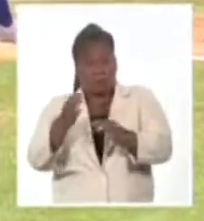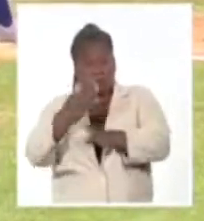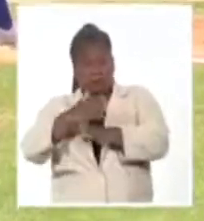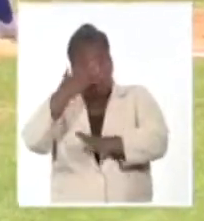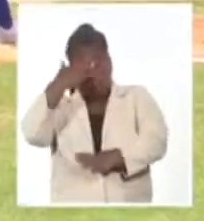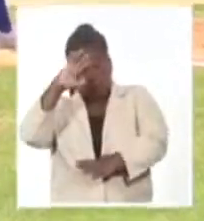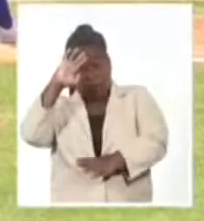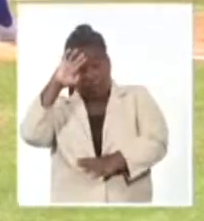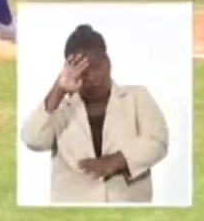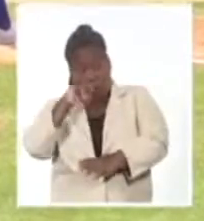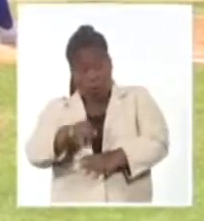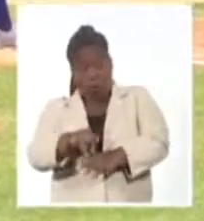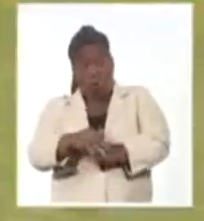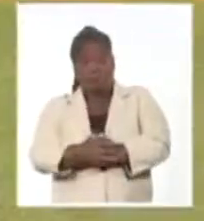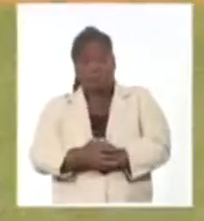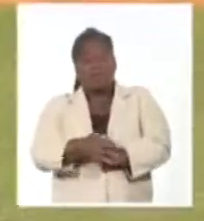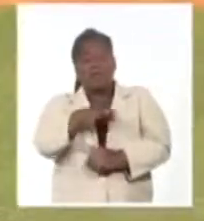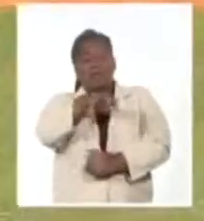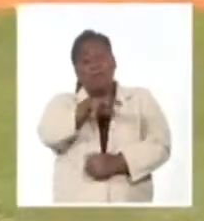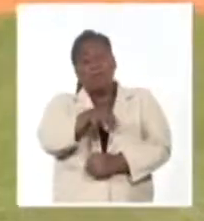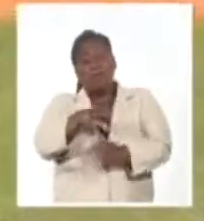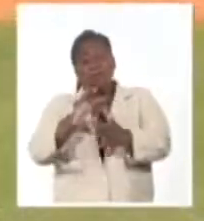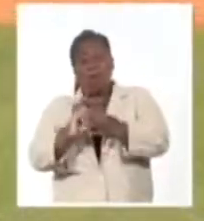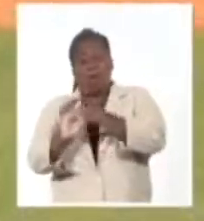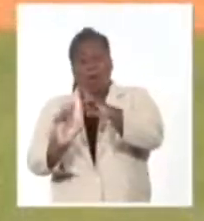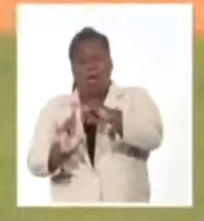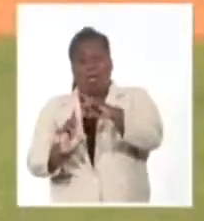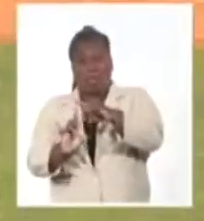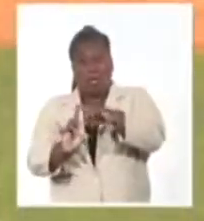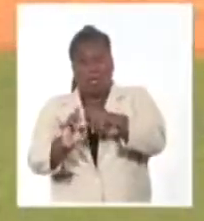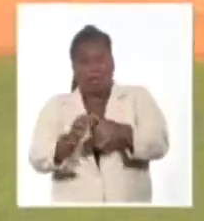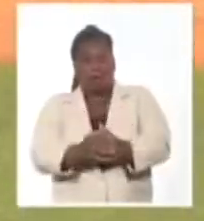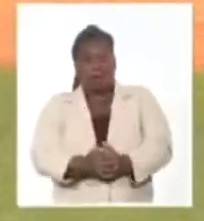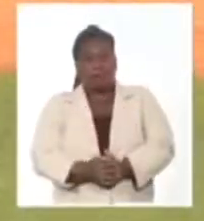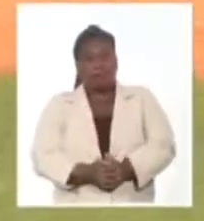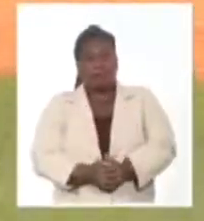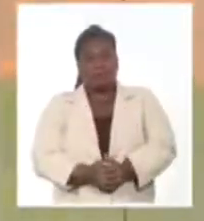el Guillermo Moncada y Pinar del Río-Guantánamo en el Guyen Van Troi.